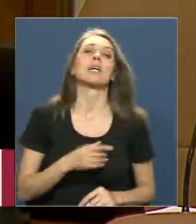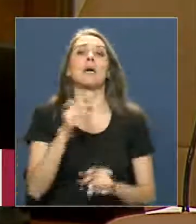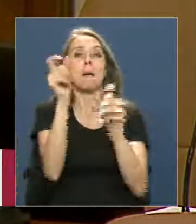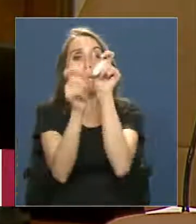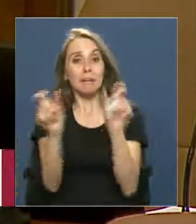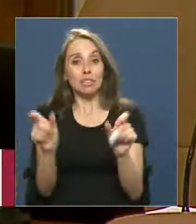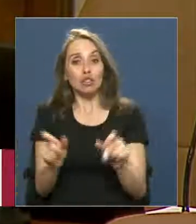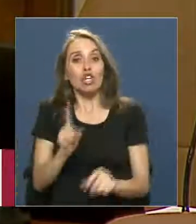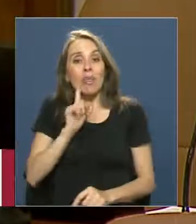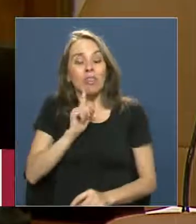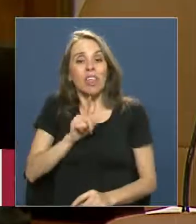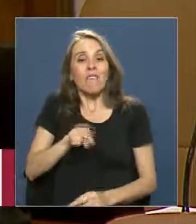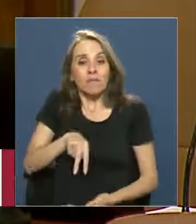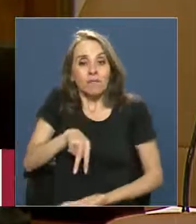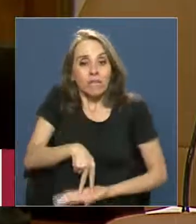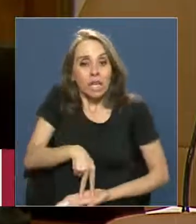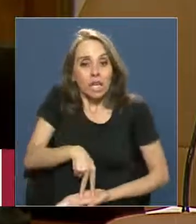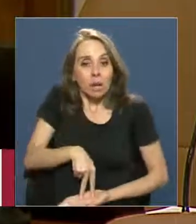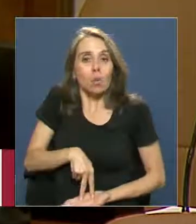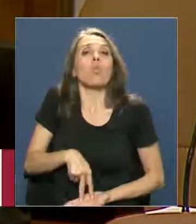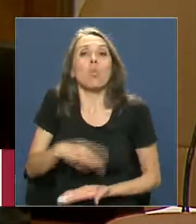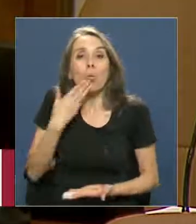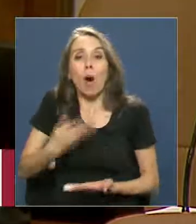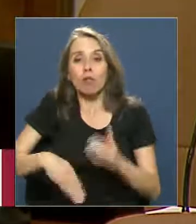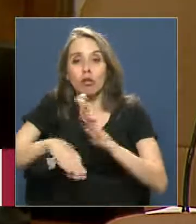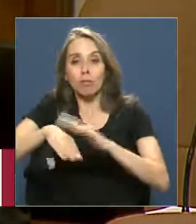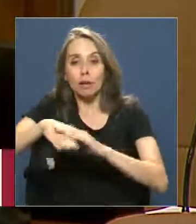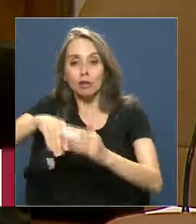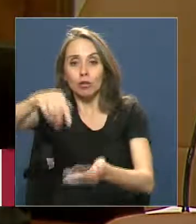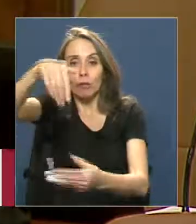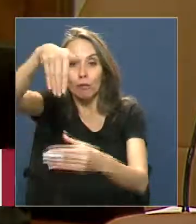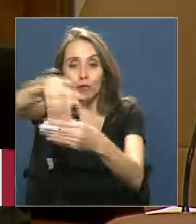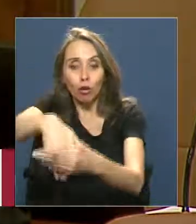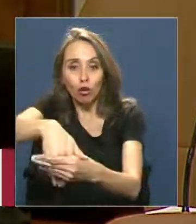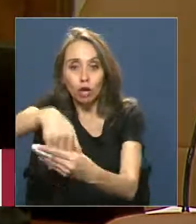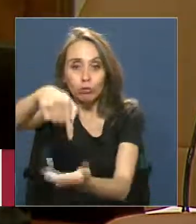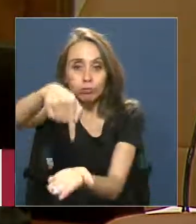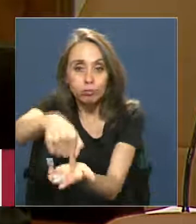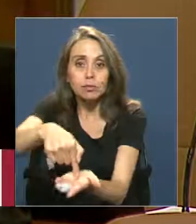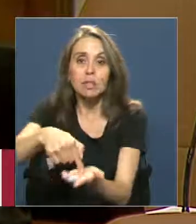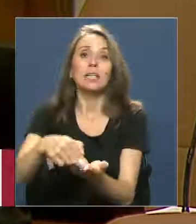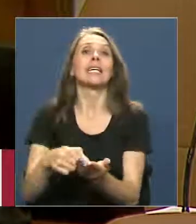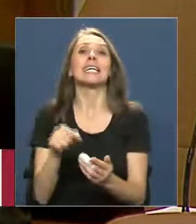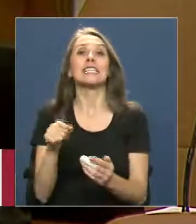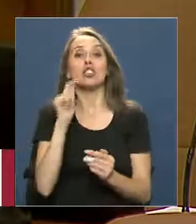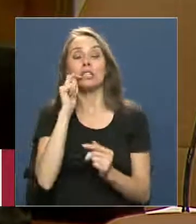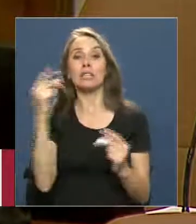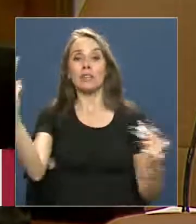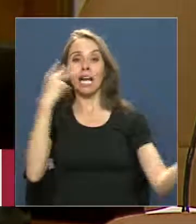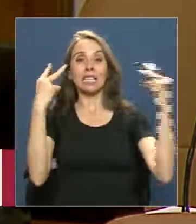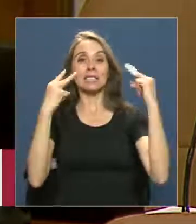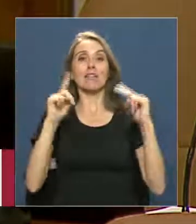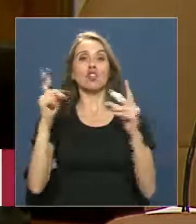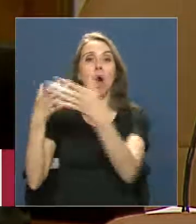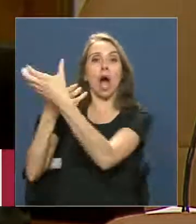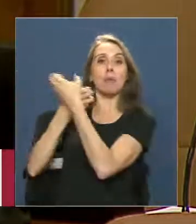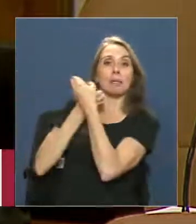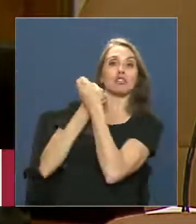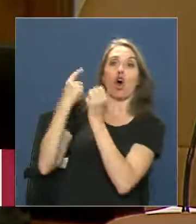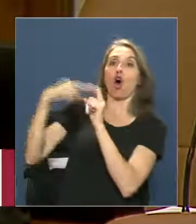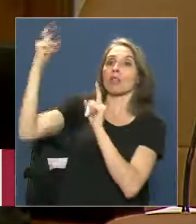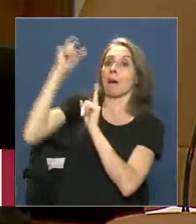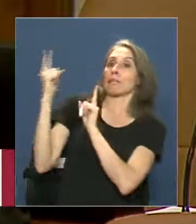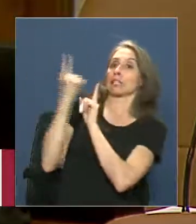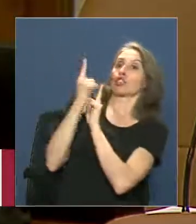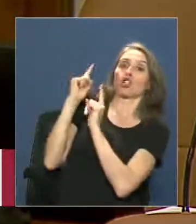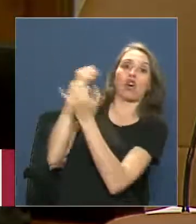tiene una situación de hecho muy importante que tiene que ver estar libre de influencias, estar libre de otras personas, votar